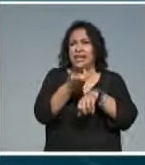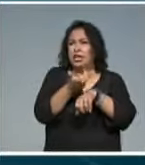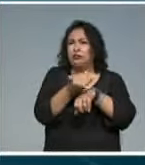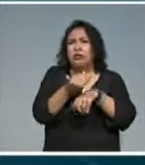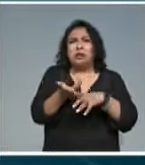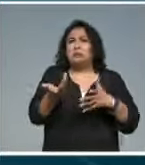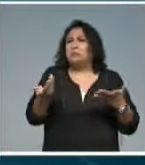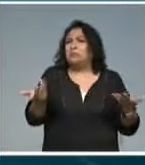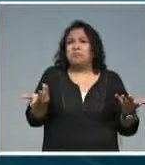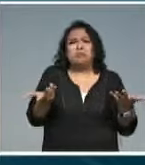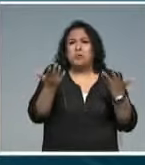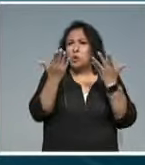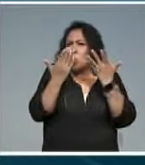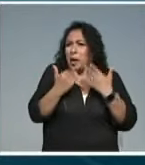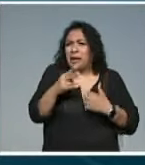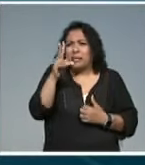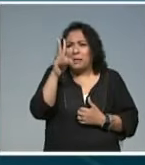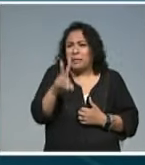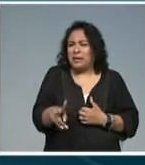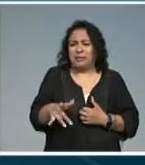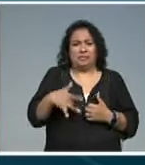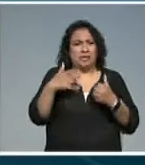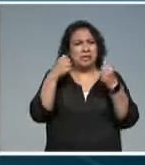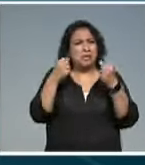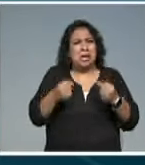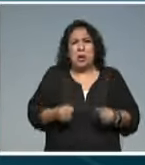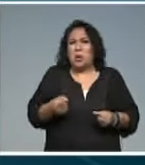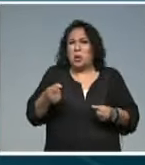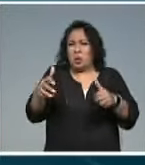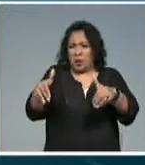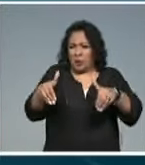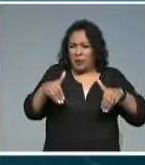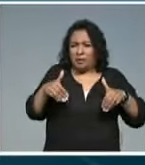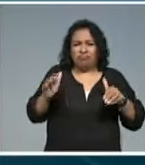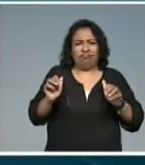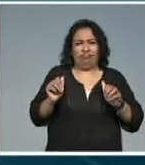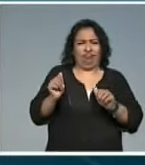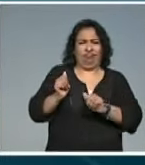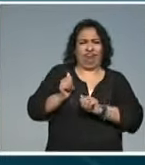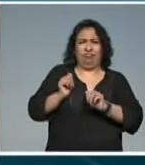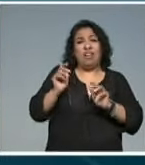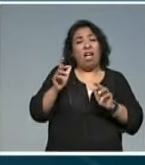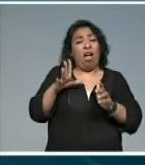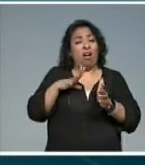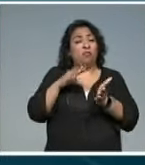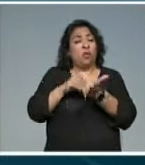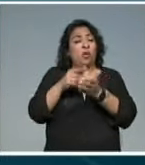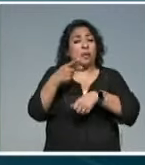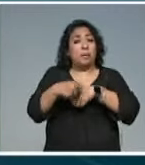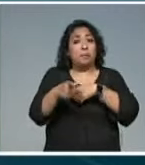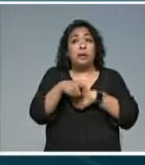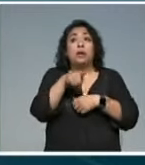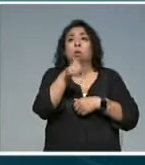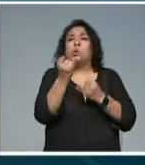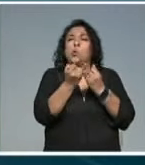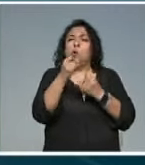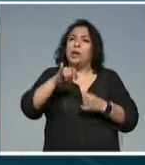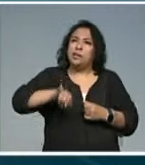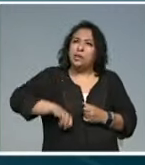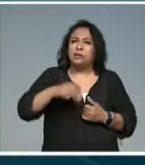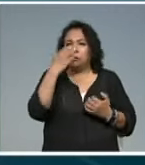Unidos no tenían realmente el convencimiento de este repliegue, por lo que la amenaza persistía. También un elemento interesante